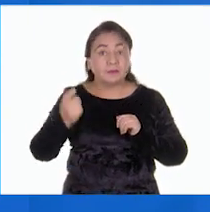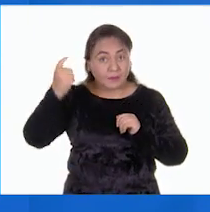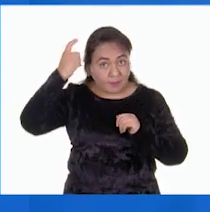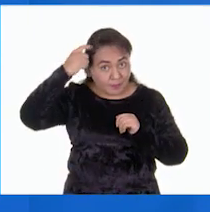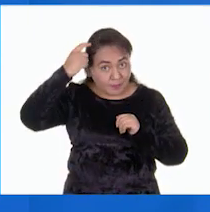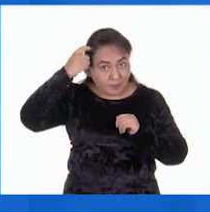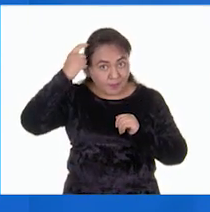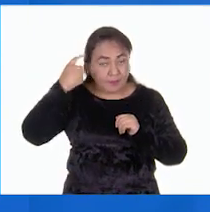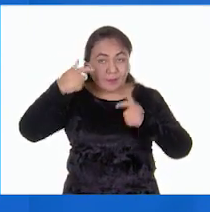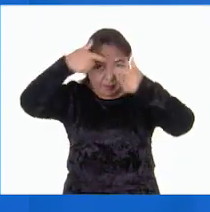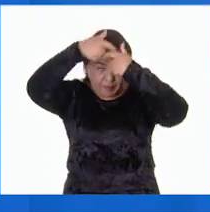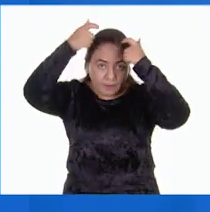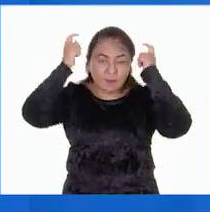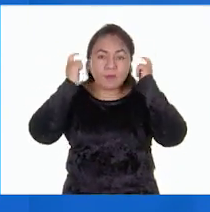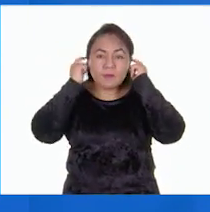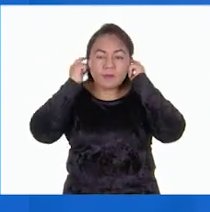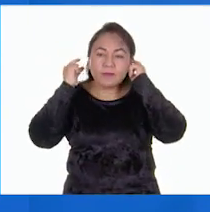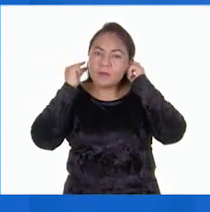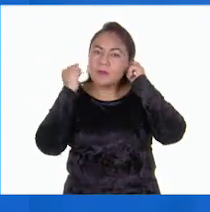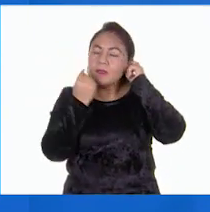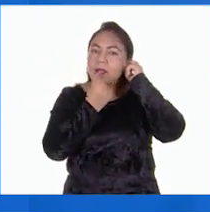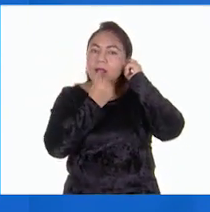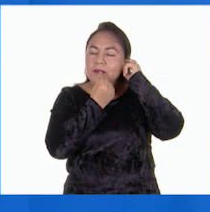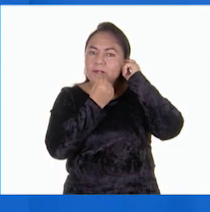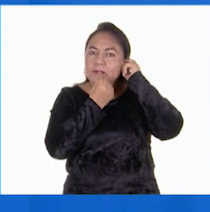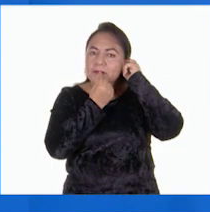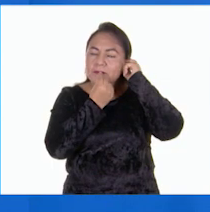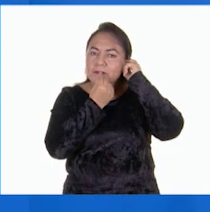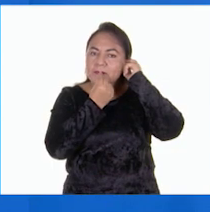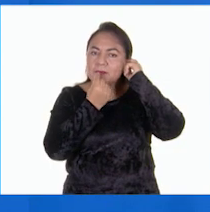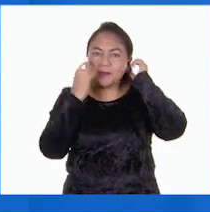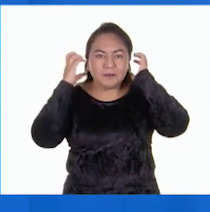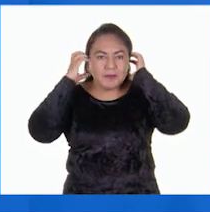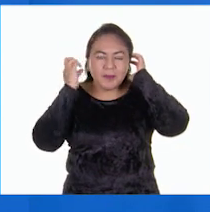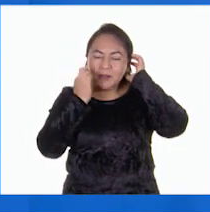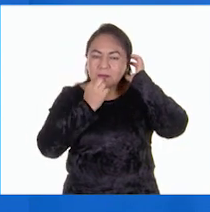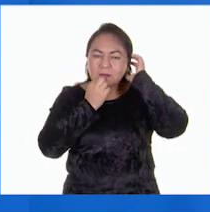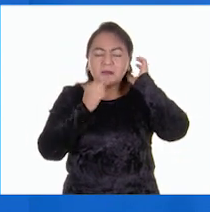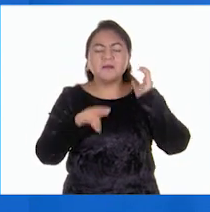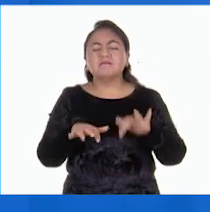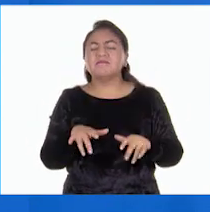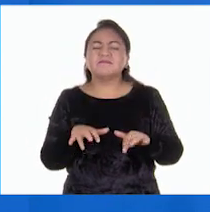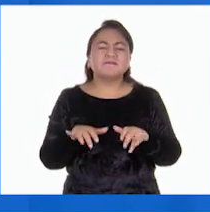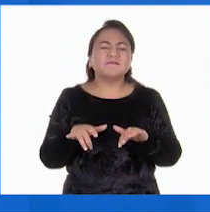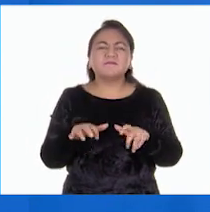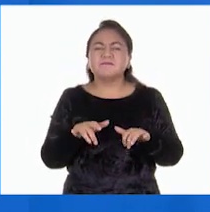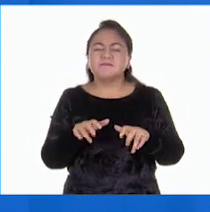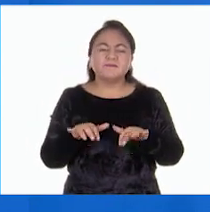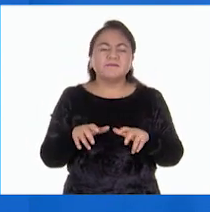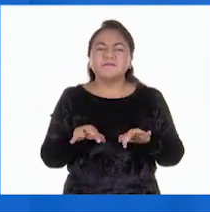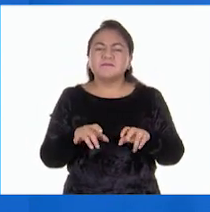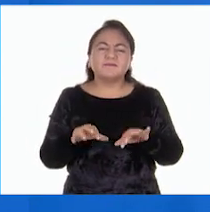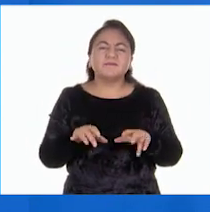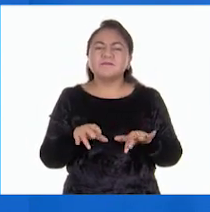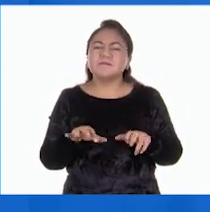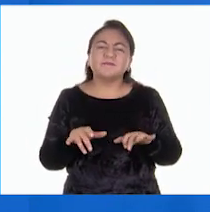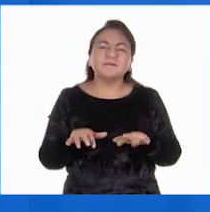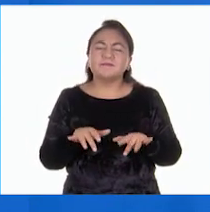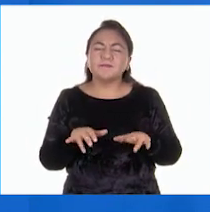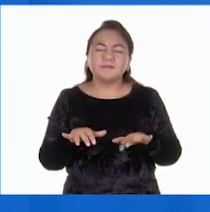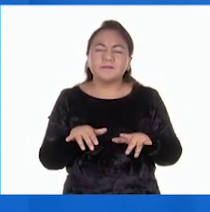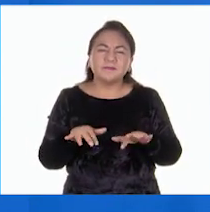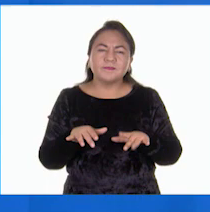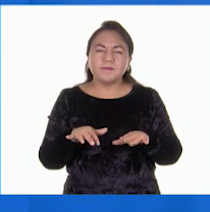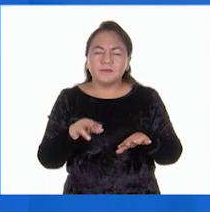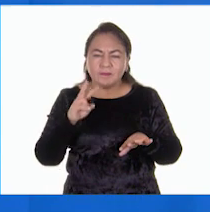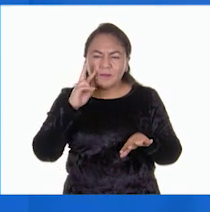unos audífonos de diadema con un micrófono. Está absorto en la pantalla del ordenador, la cual